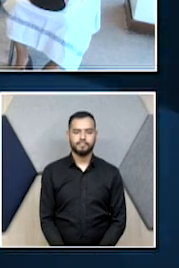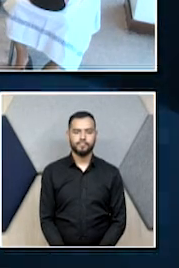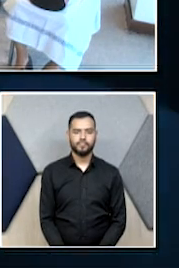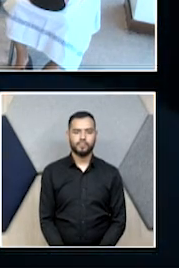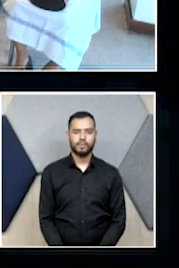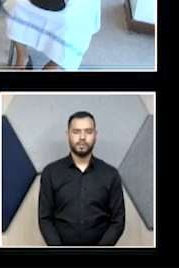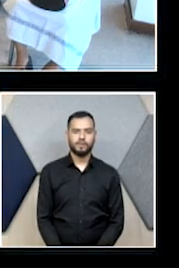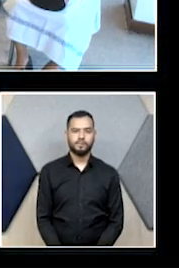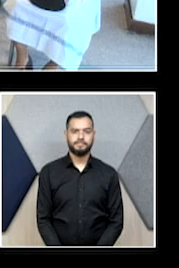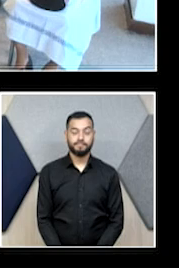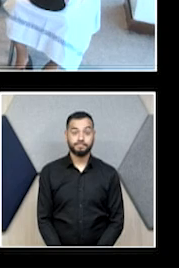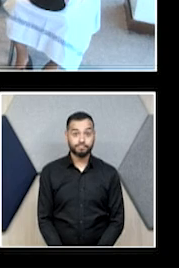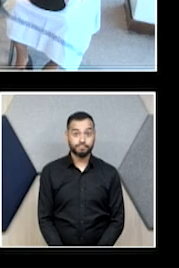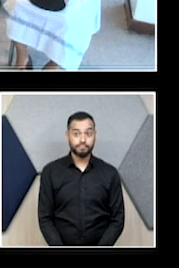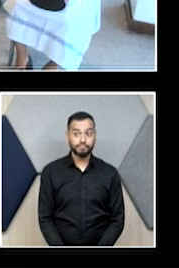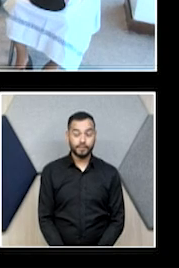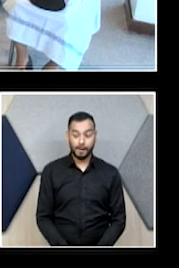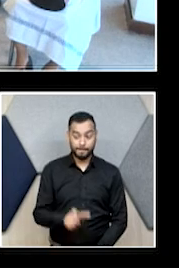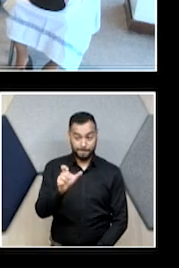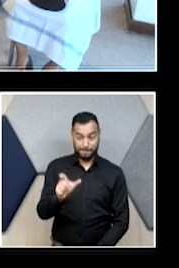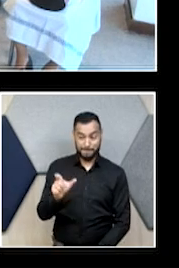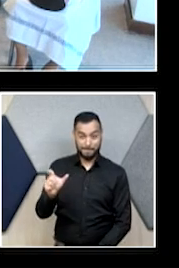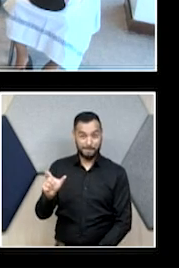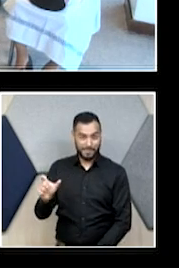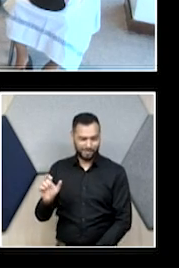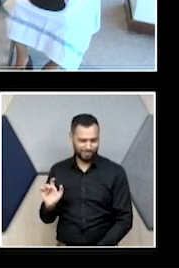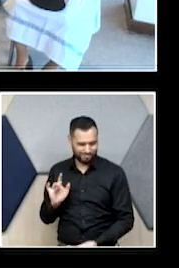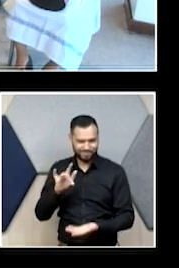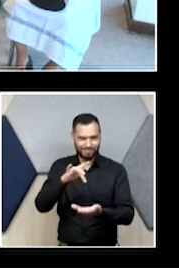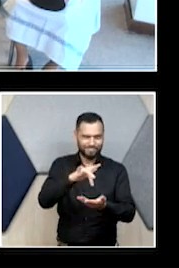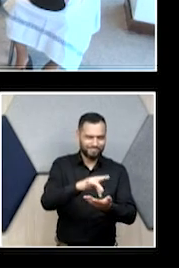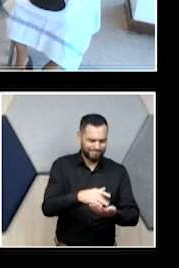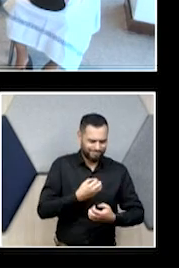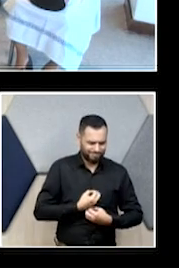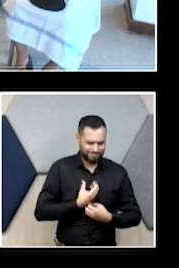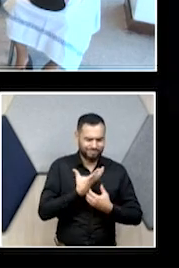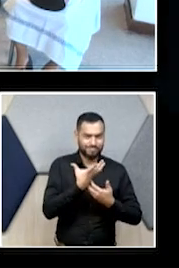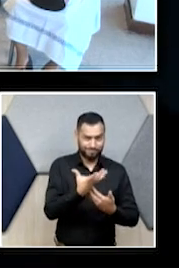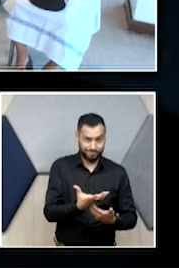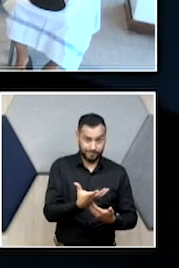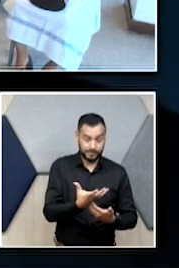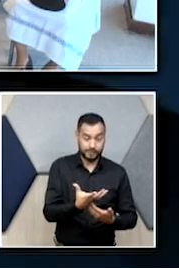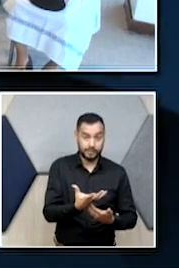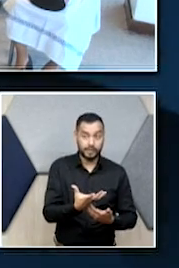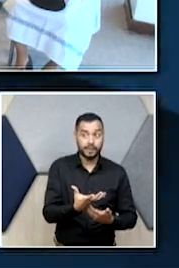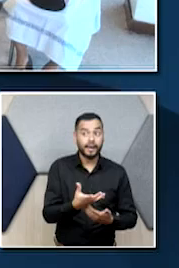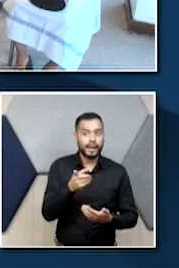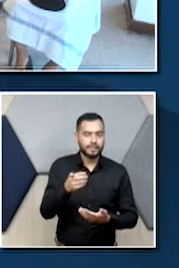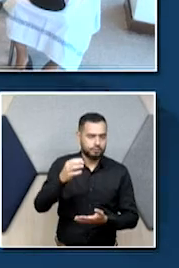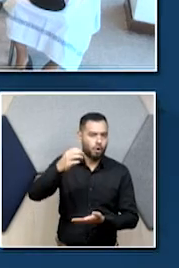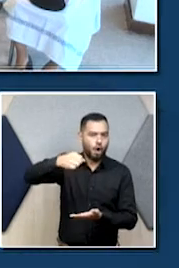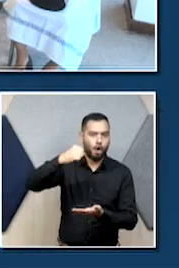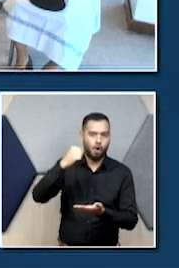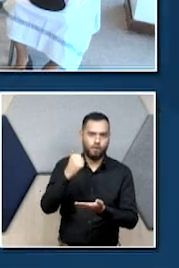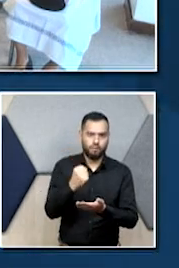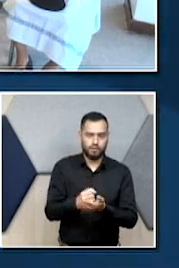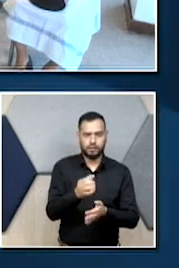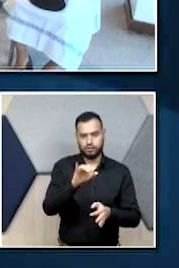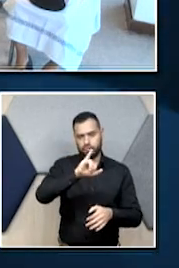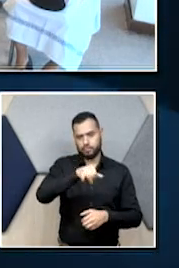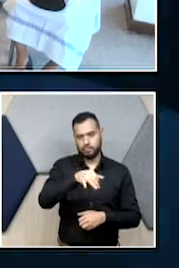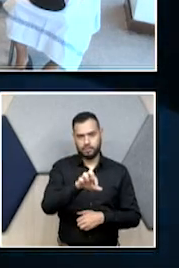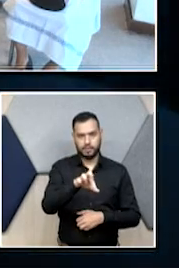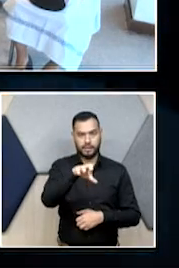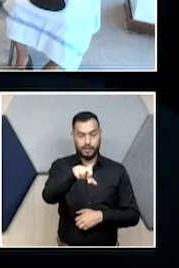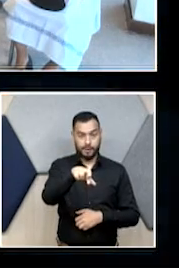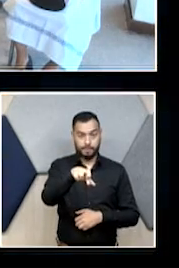Para los comparecientes hay una obligación en la jurisdicción, que es